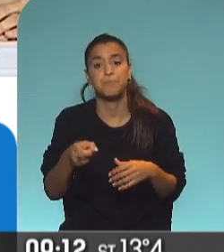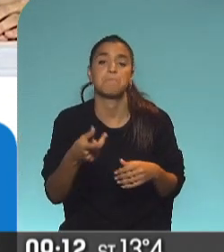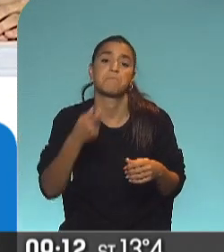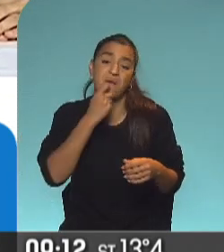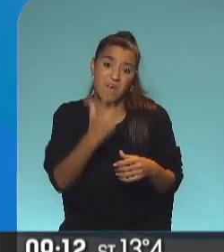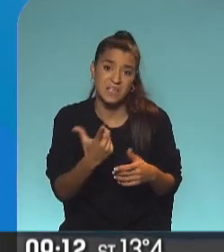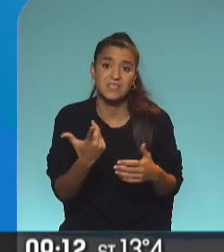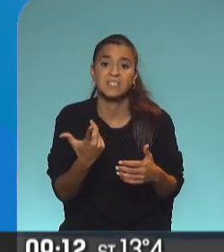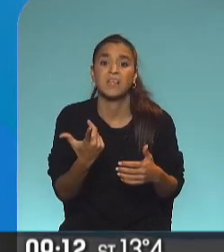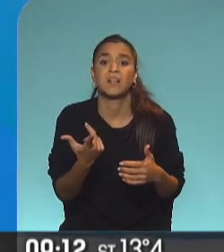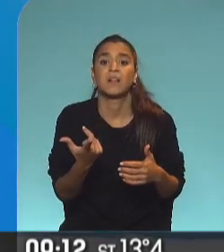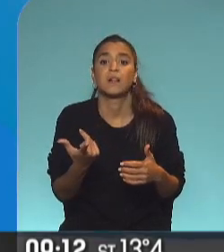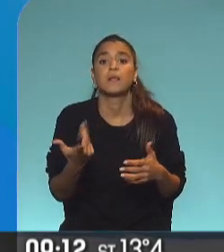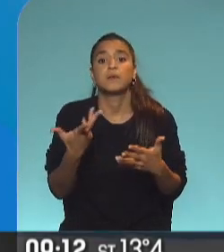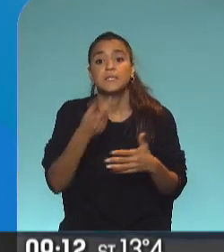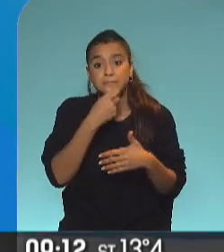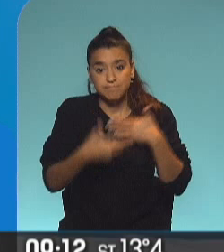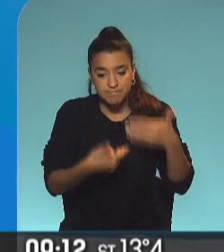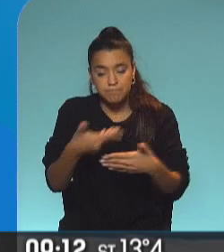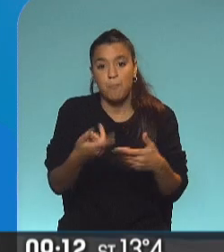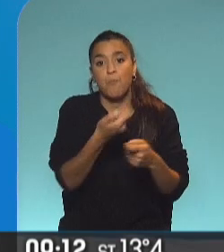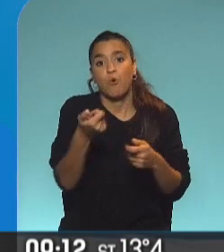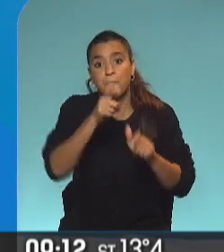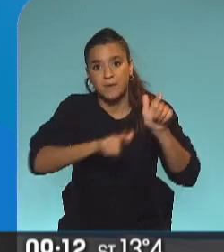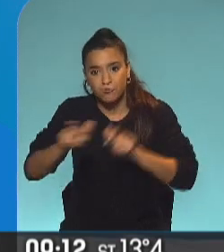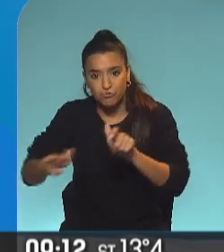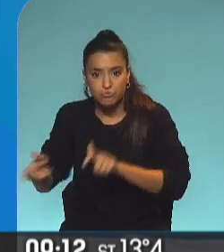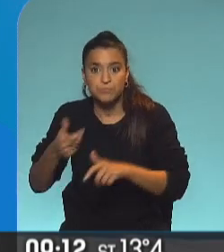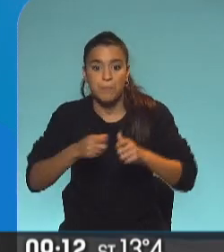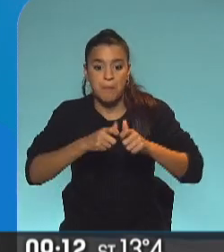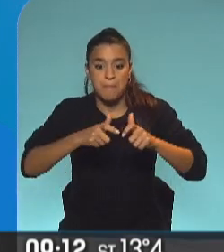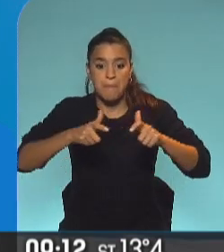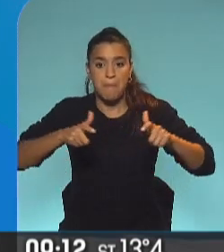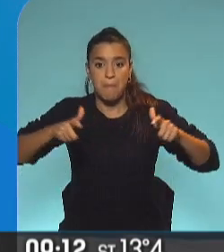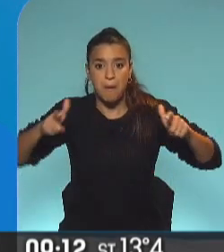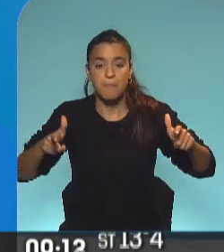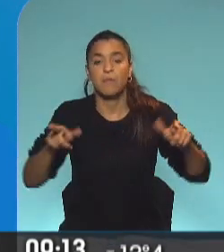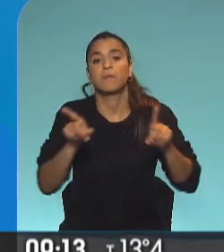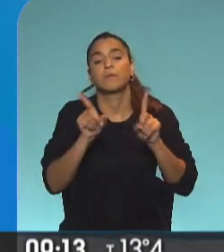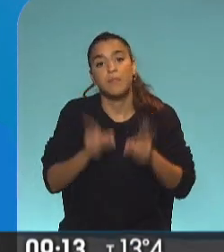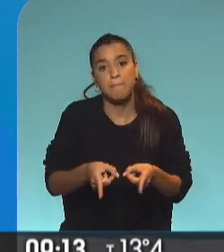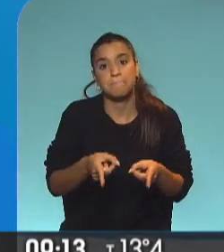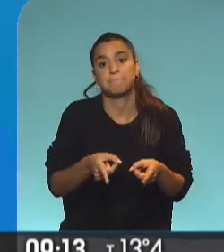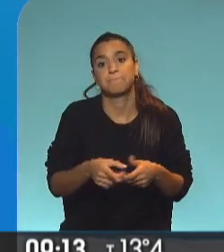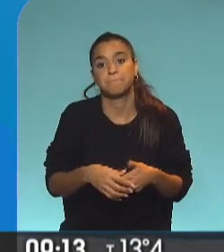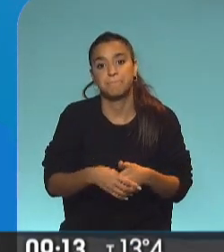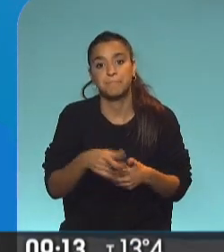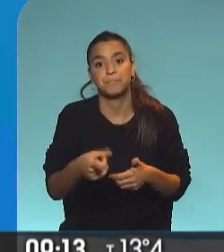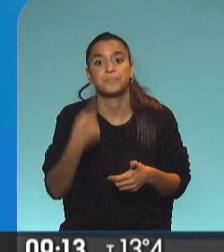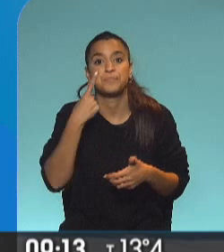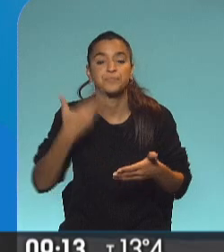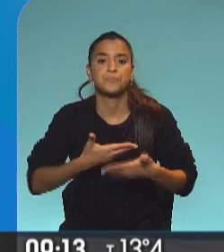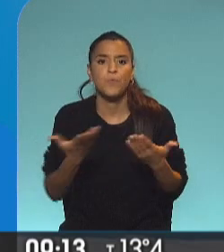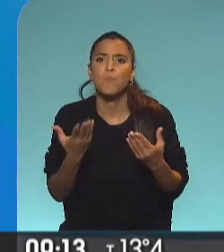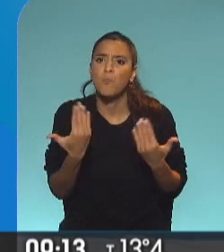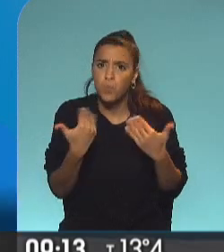sencilla de ejecutar a medida que sean pocos los casos. Cuando van aumentando los casos, como también planteamos que era